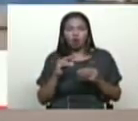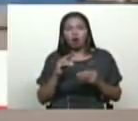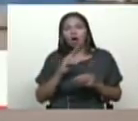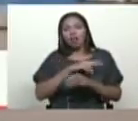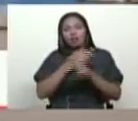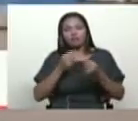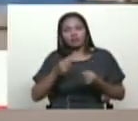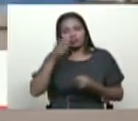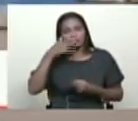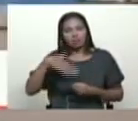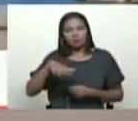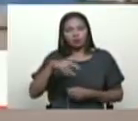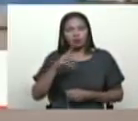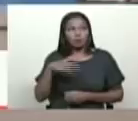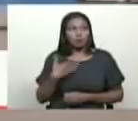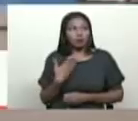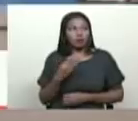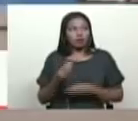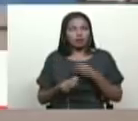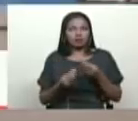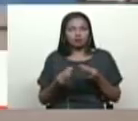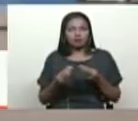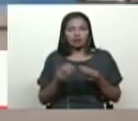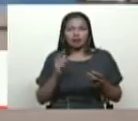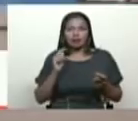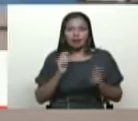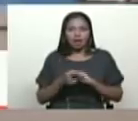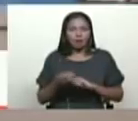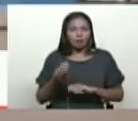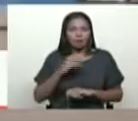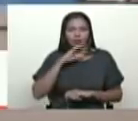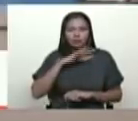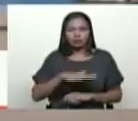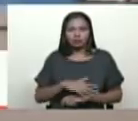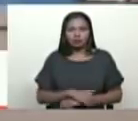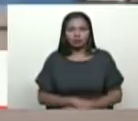pueblo son capaces de hacer grandes cambios históricos